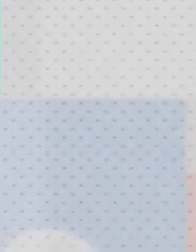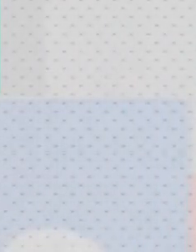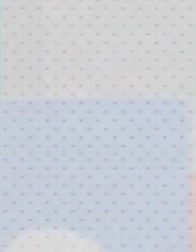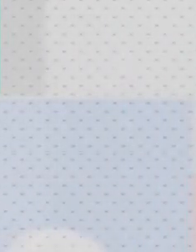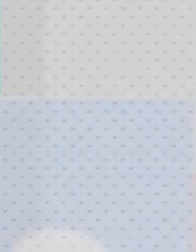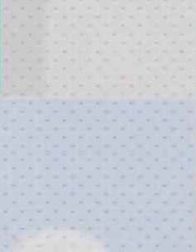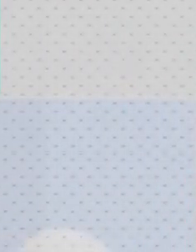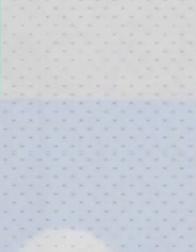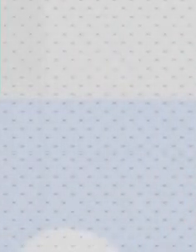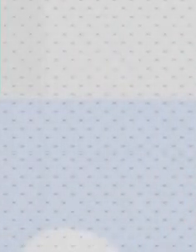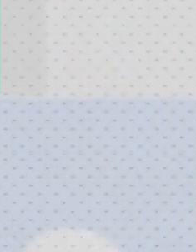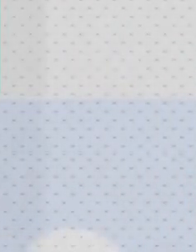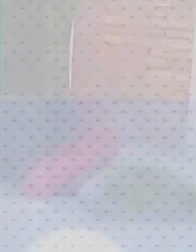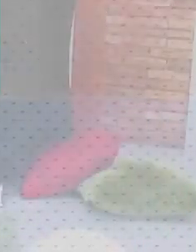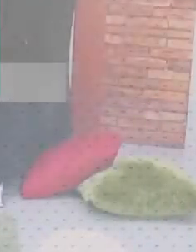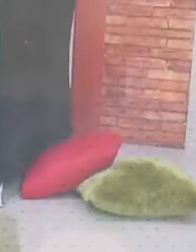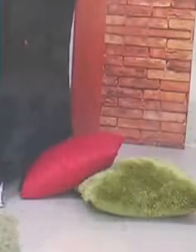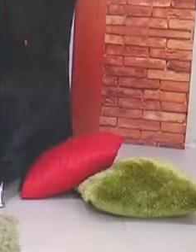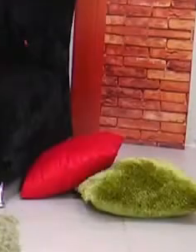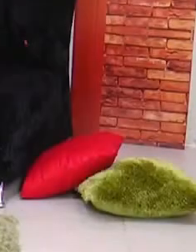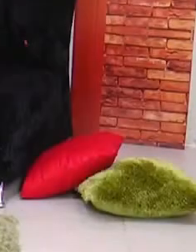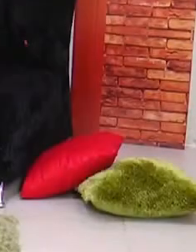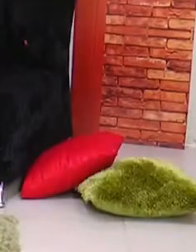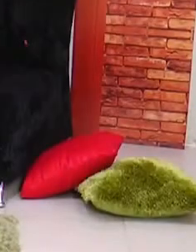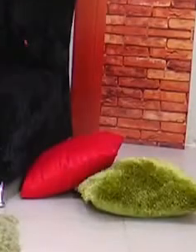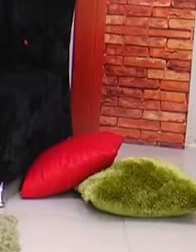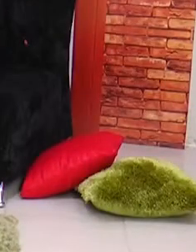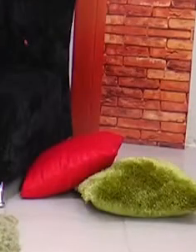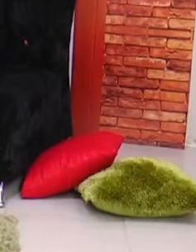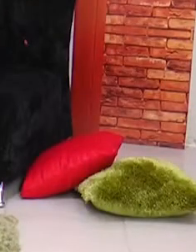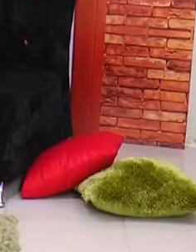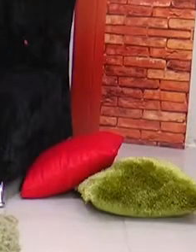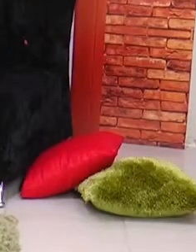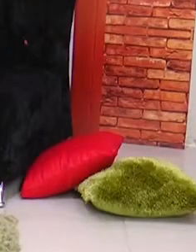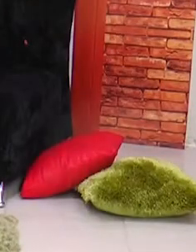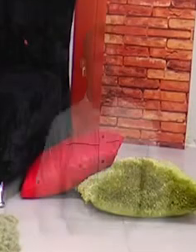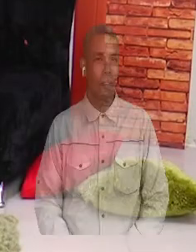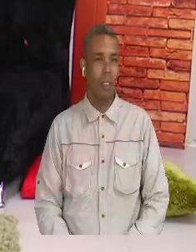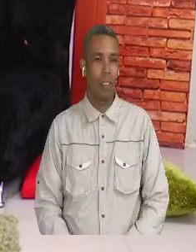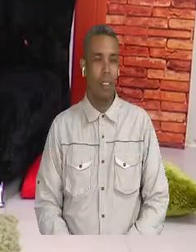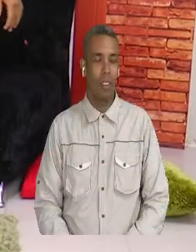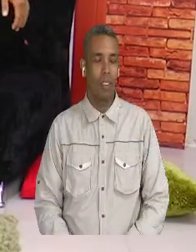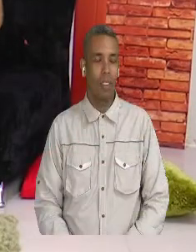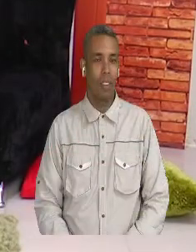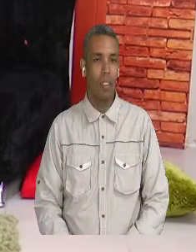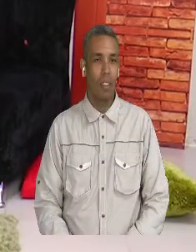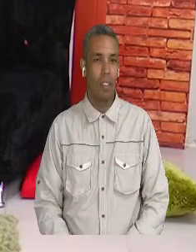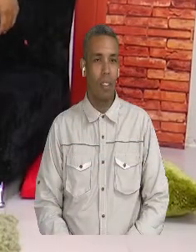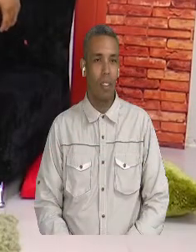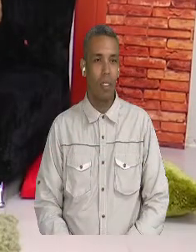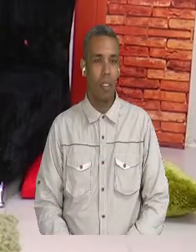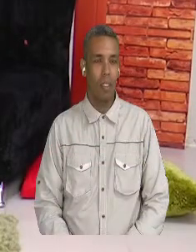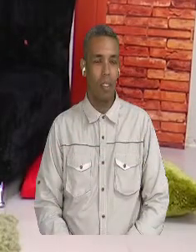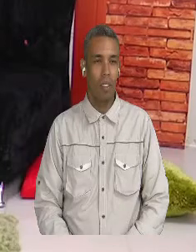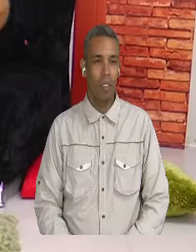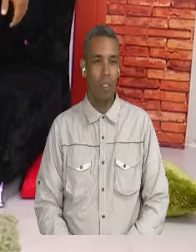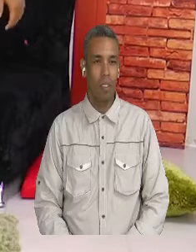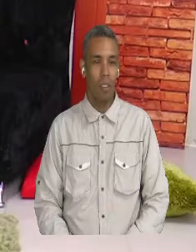Hola, hola, y les cuento que si usted es flojo para